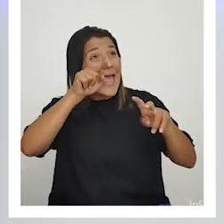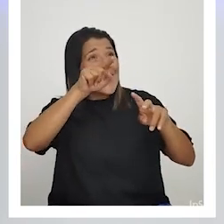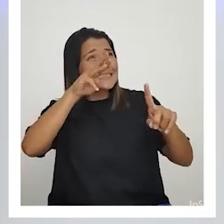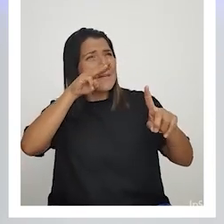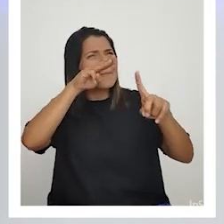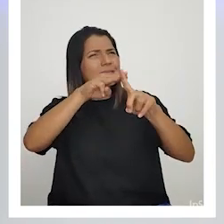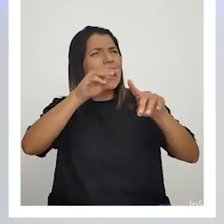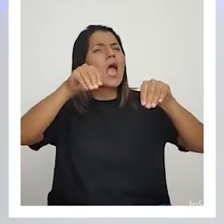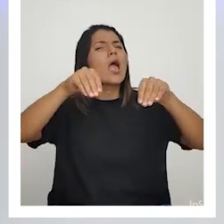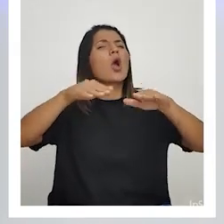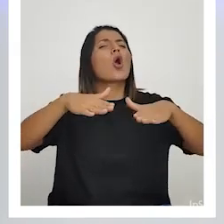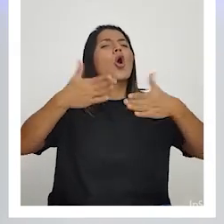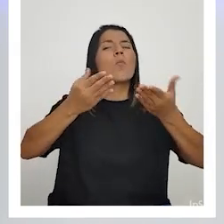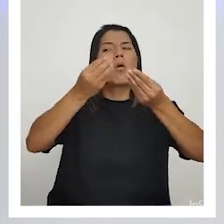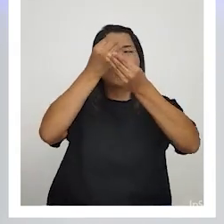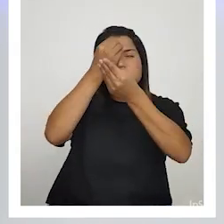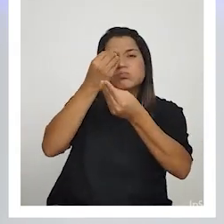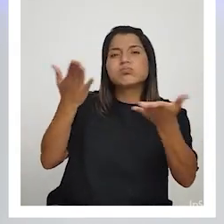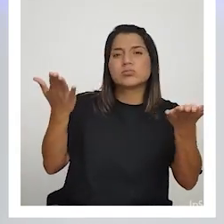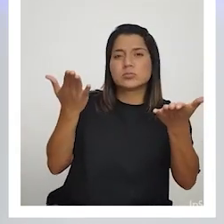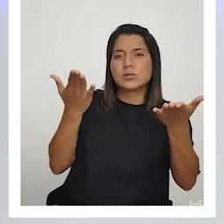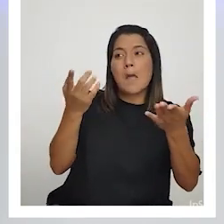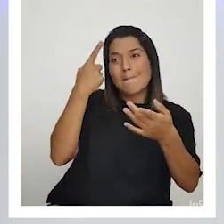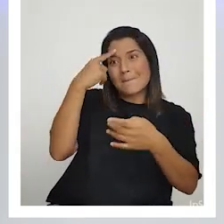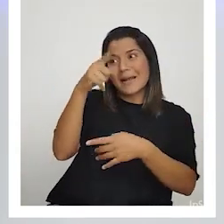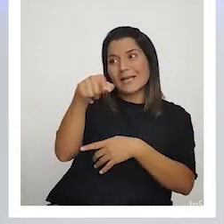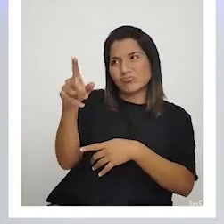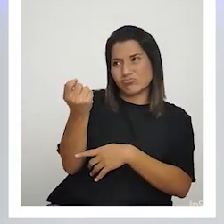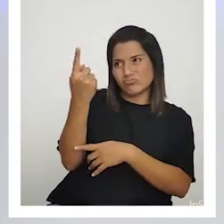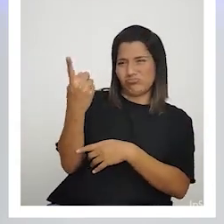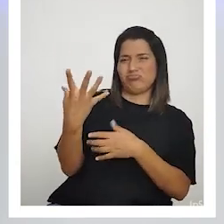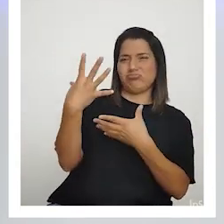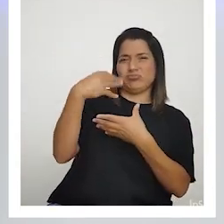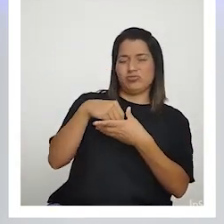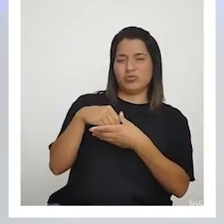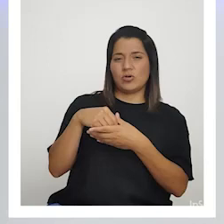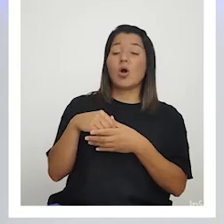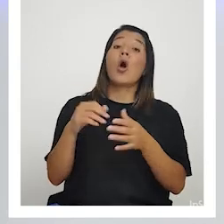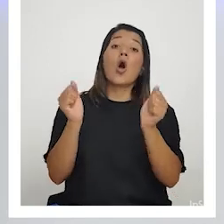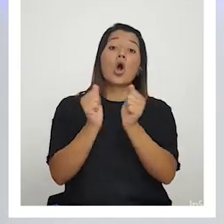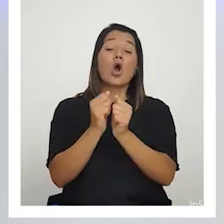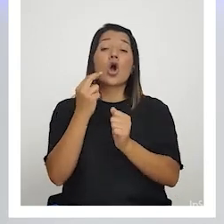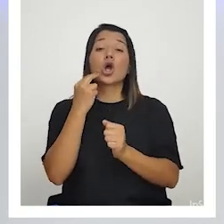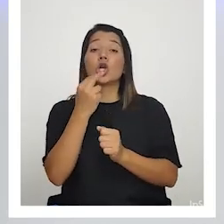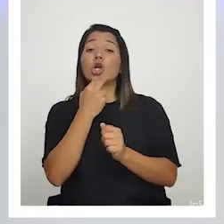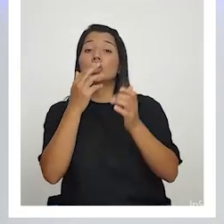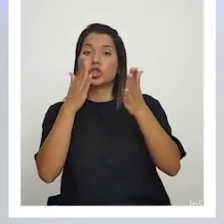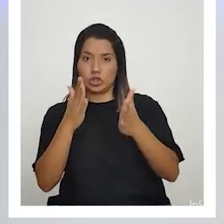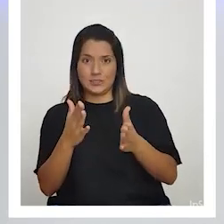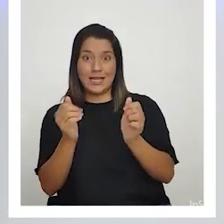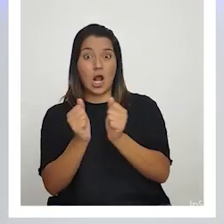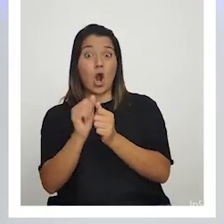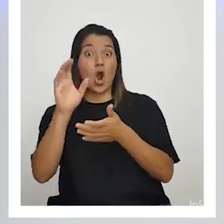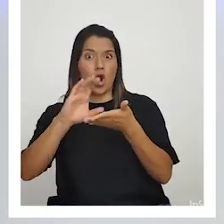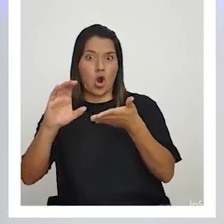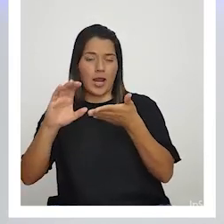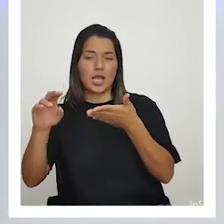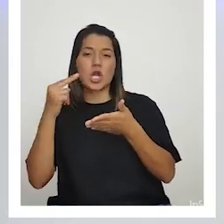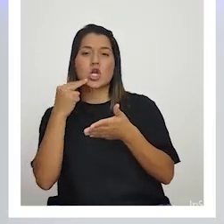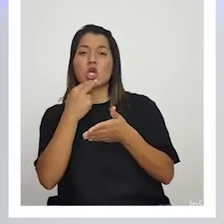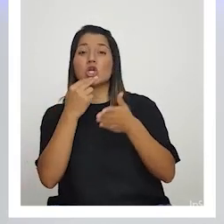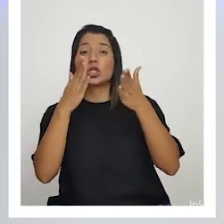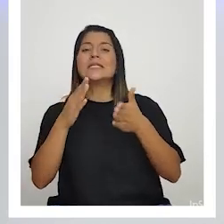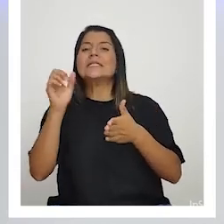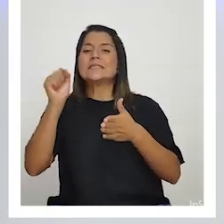en práctica, no solo, por ejemplo, a través de los nutricionistas, el Colegio de Nutrición, sino que se integren otros